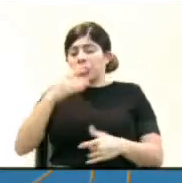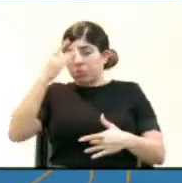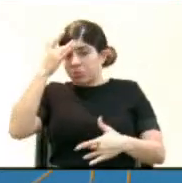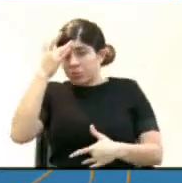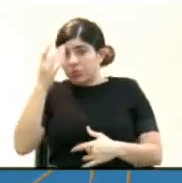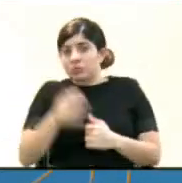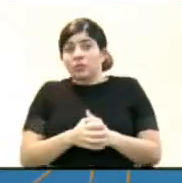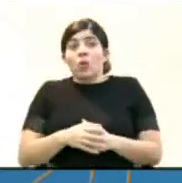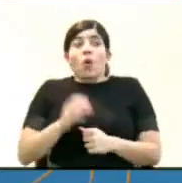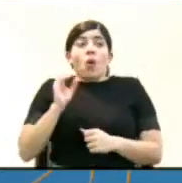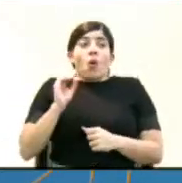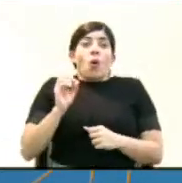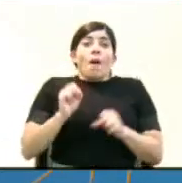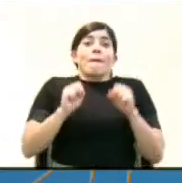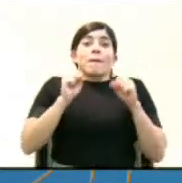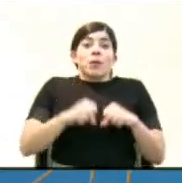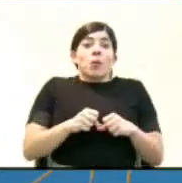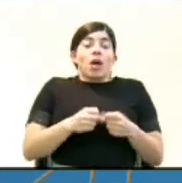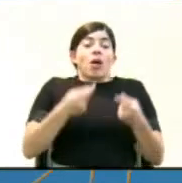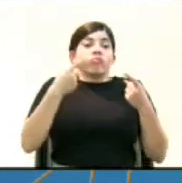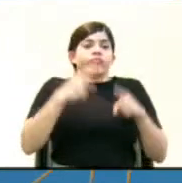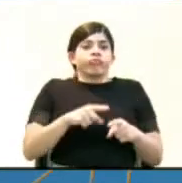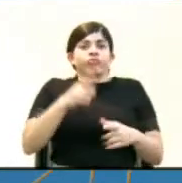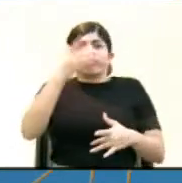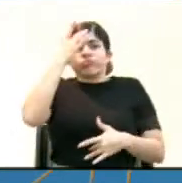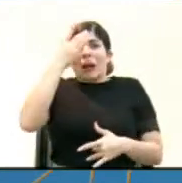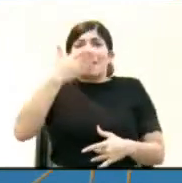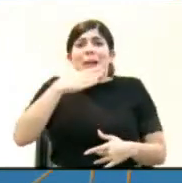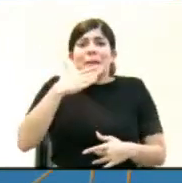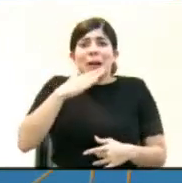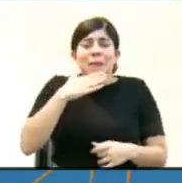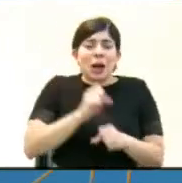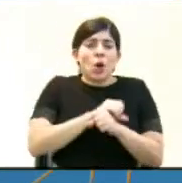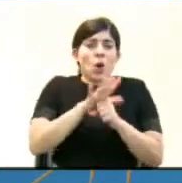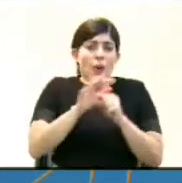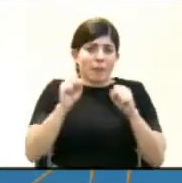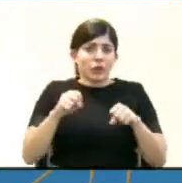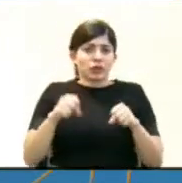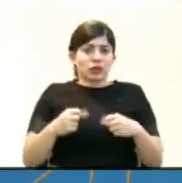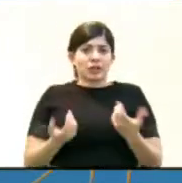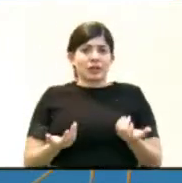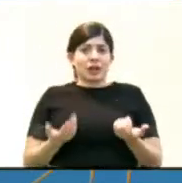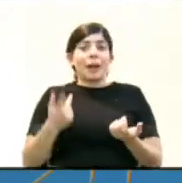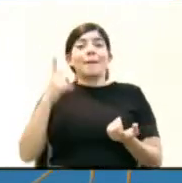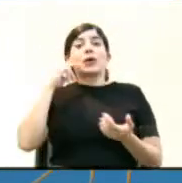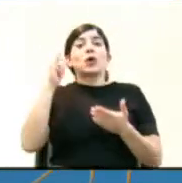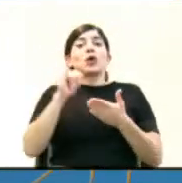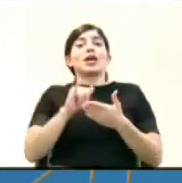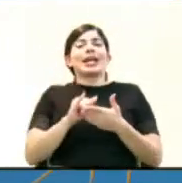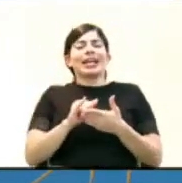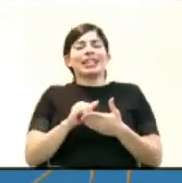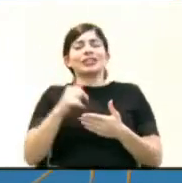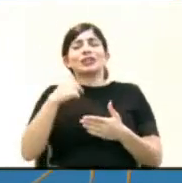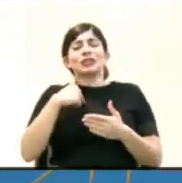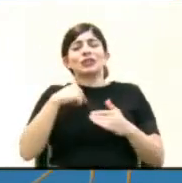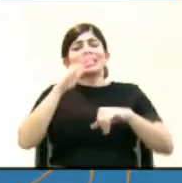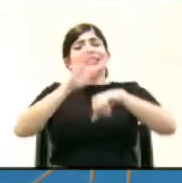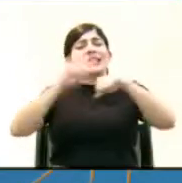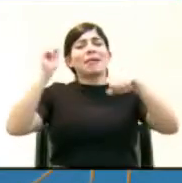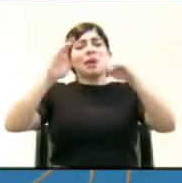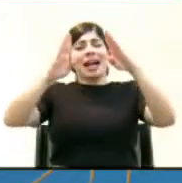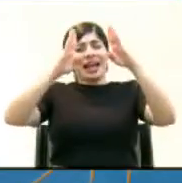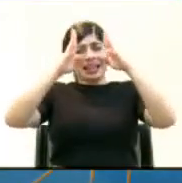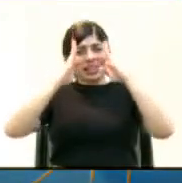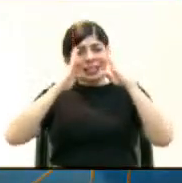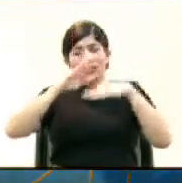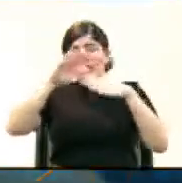a posiblemente tener un episodio severo de COVID. Por eso es este llamado ya